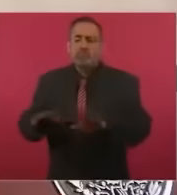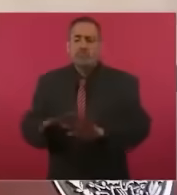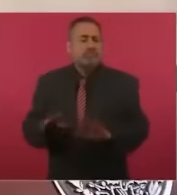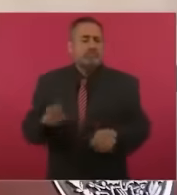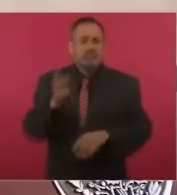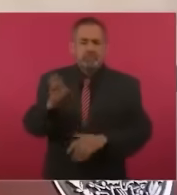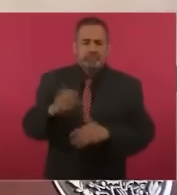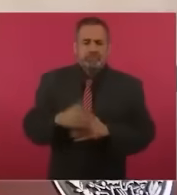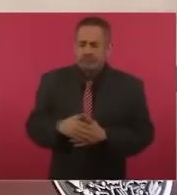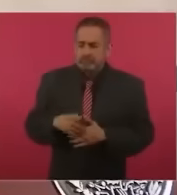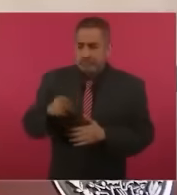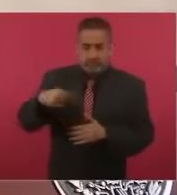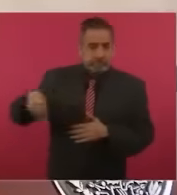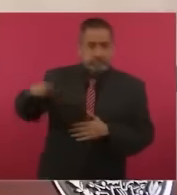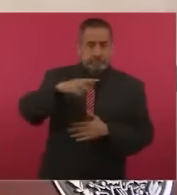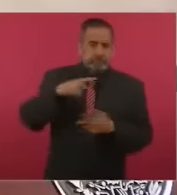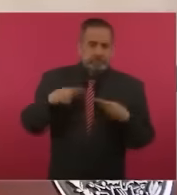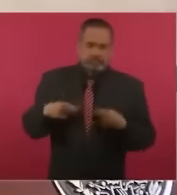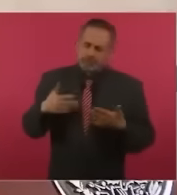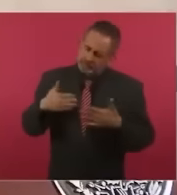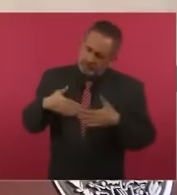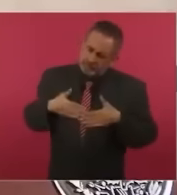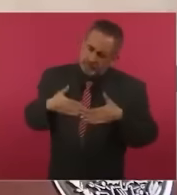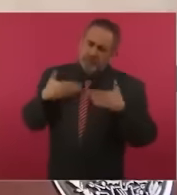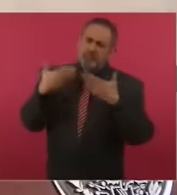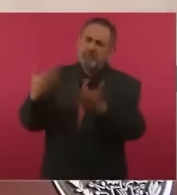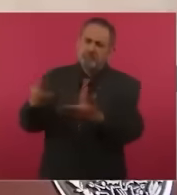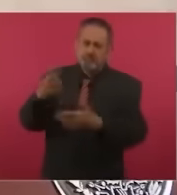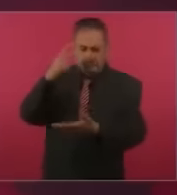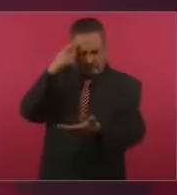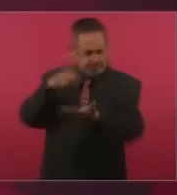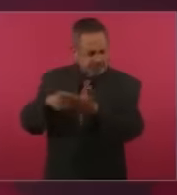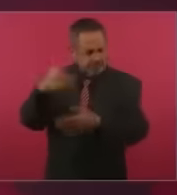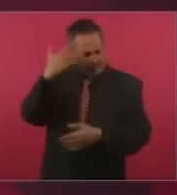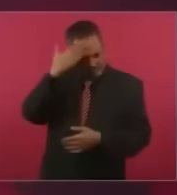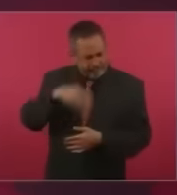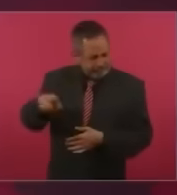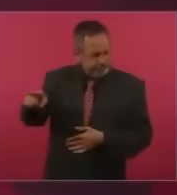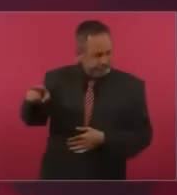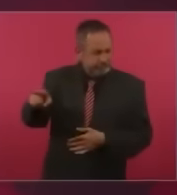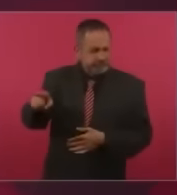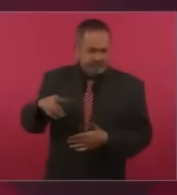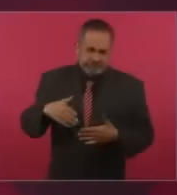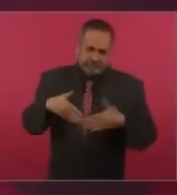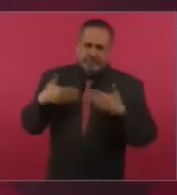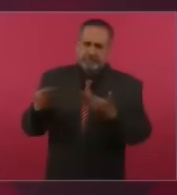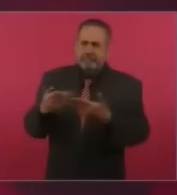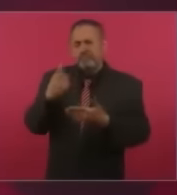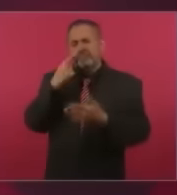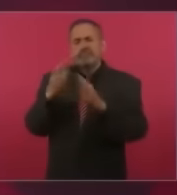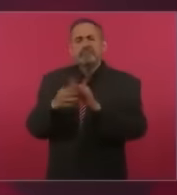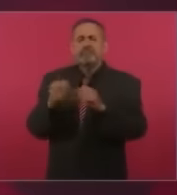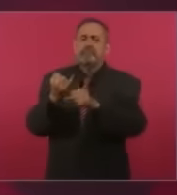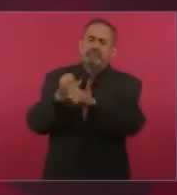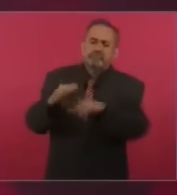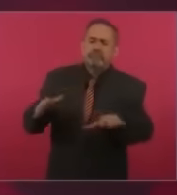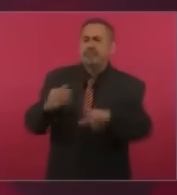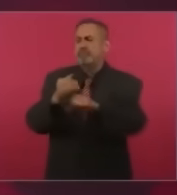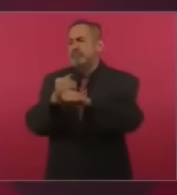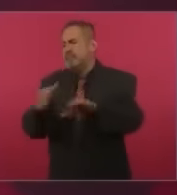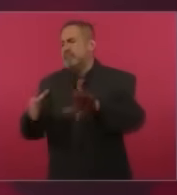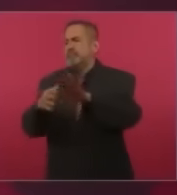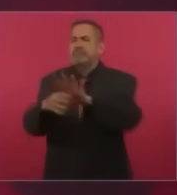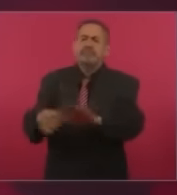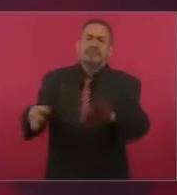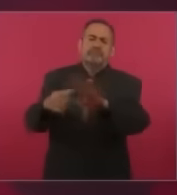Definir la verdadera afiliación política de Andrés Manuel López Obrador es tan complicado como definir a la izquierda coinciden